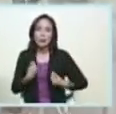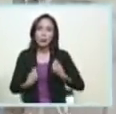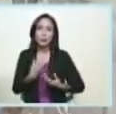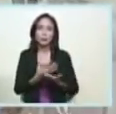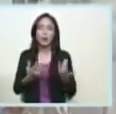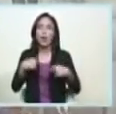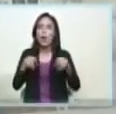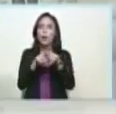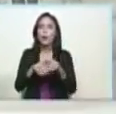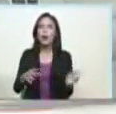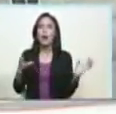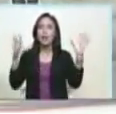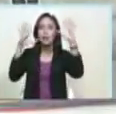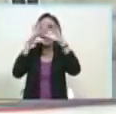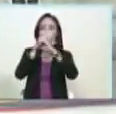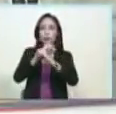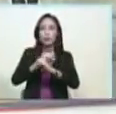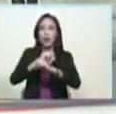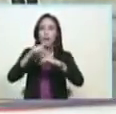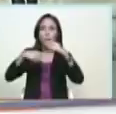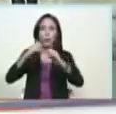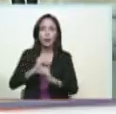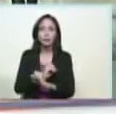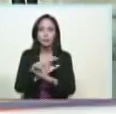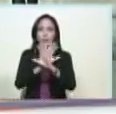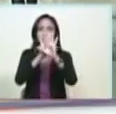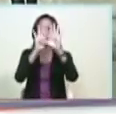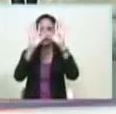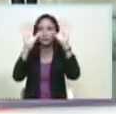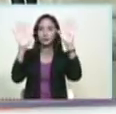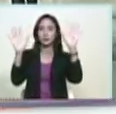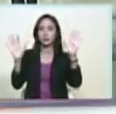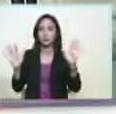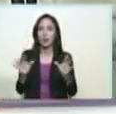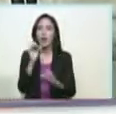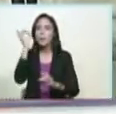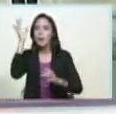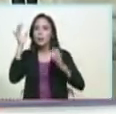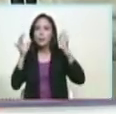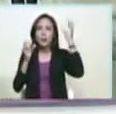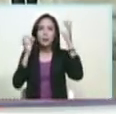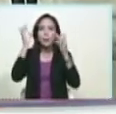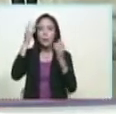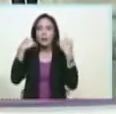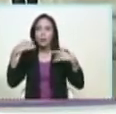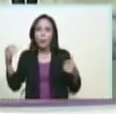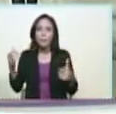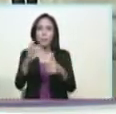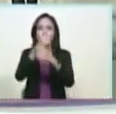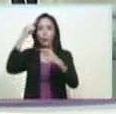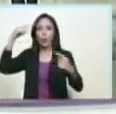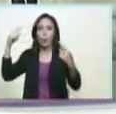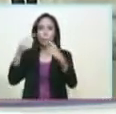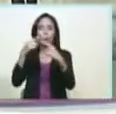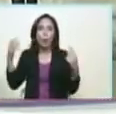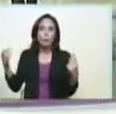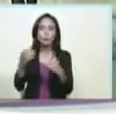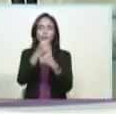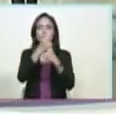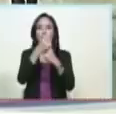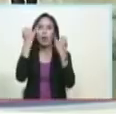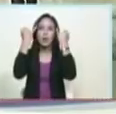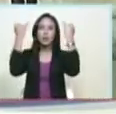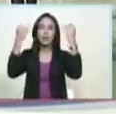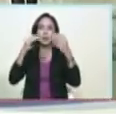nace de la noche oscura es en la crisis que nace la inventiva los descubrimientos y las grandes estrategias